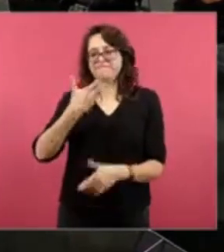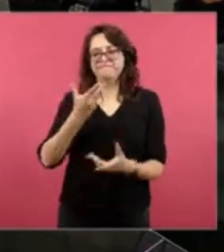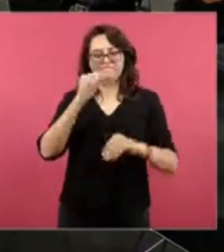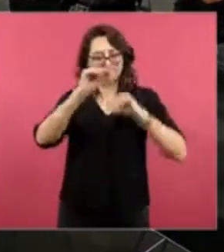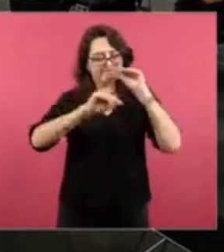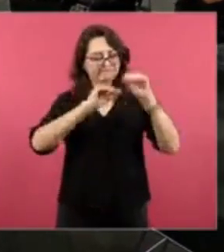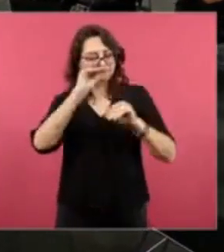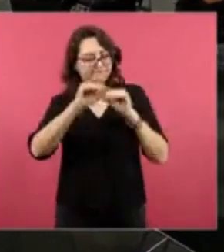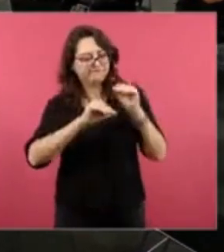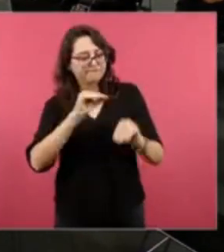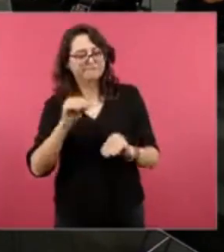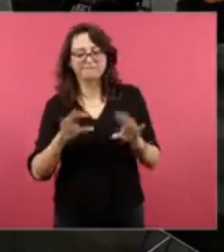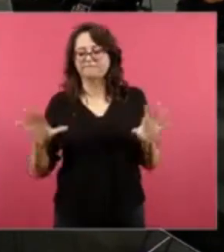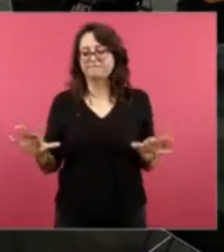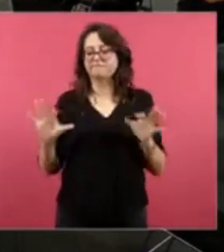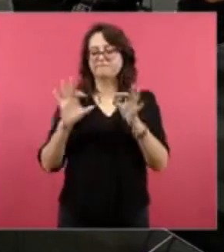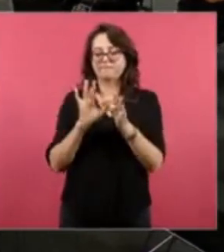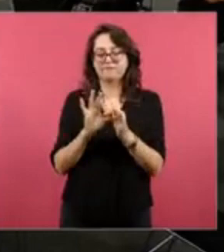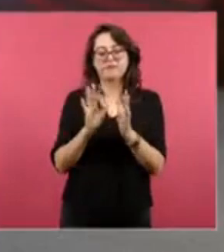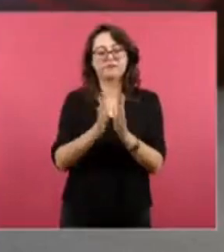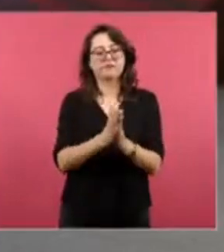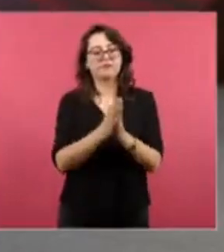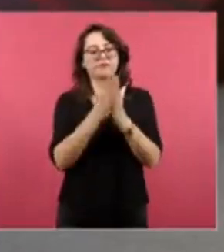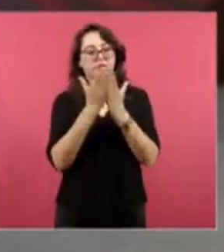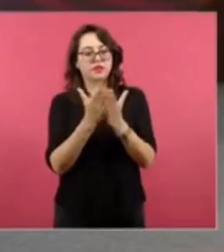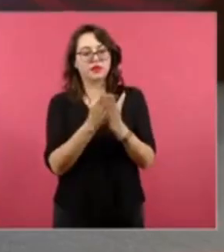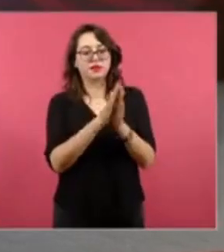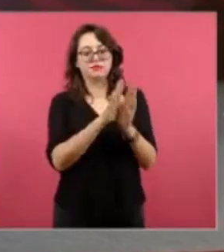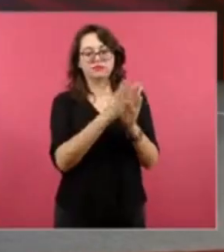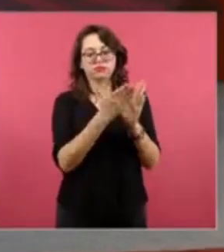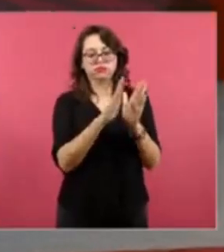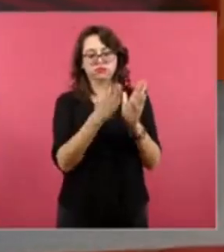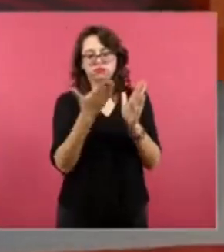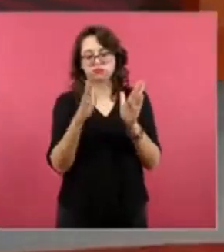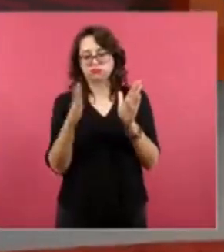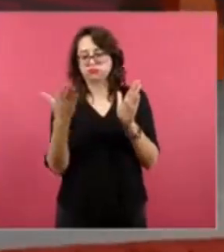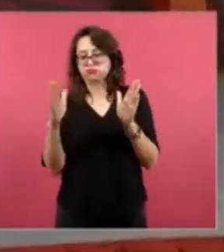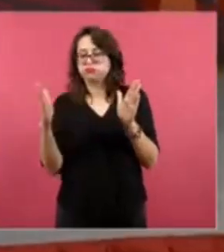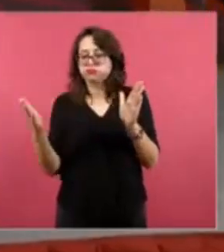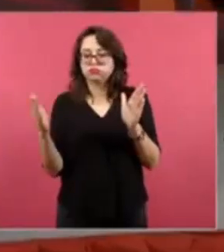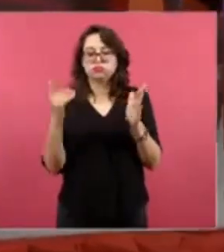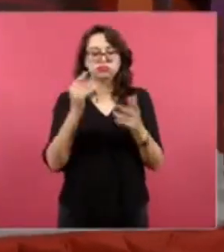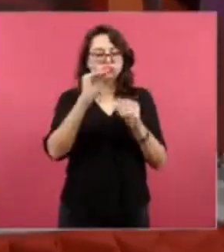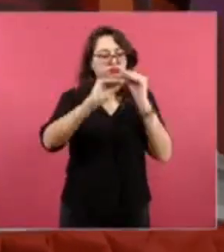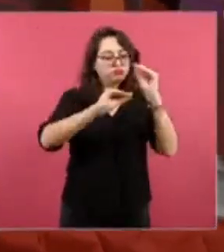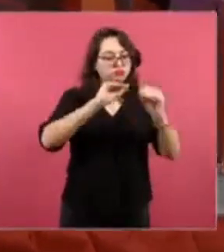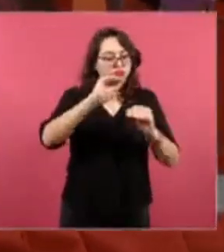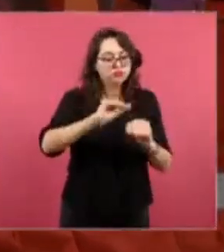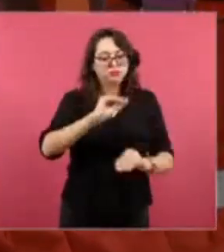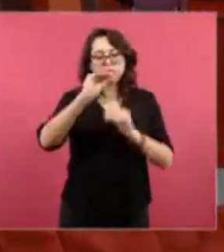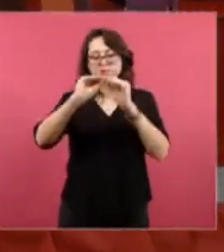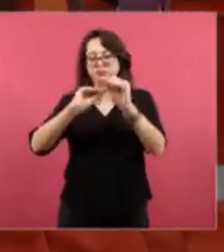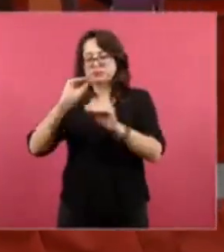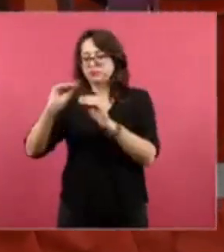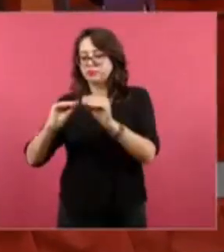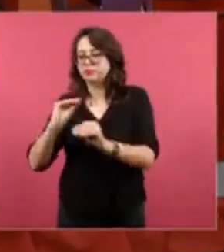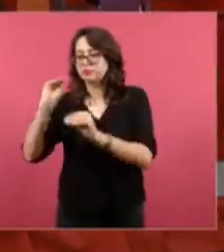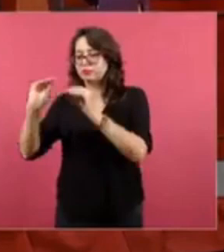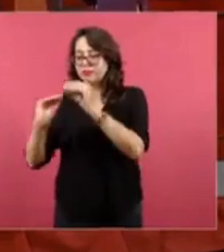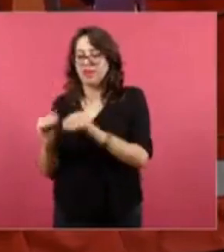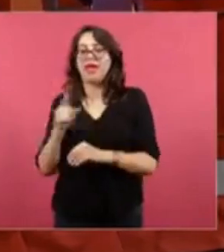a socializar? En un libro acordeón. El libro acordeón también debe de tener medidas,